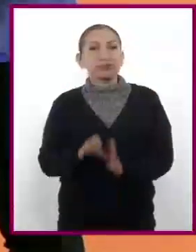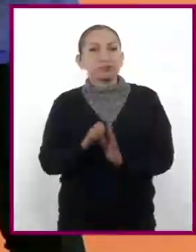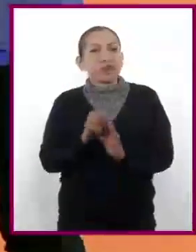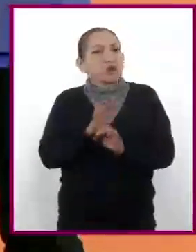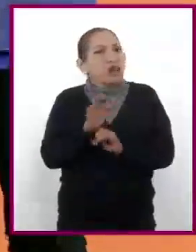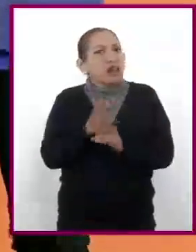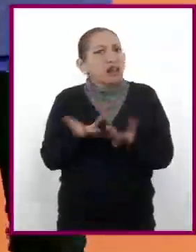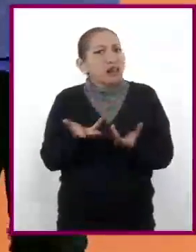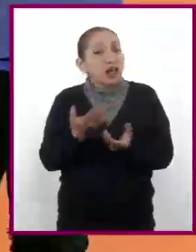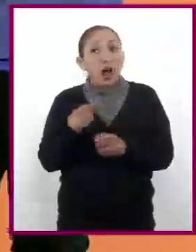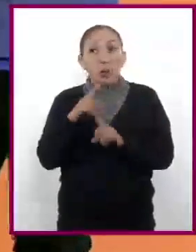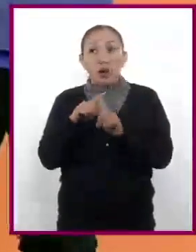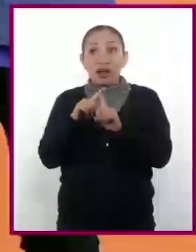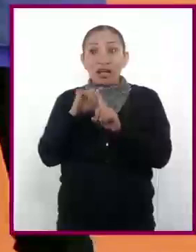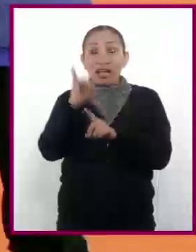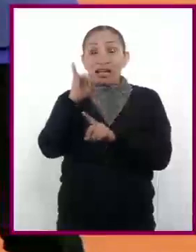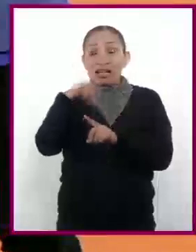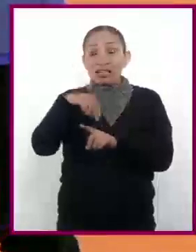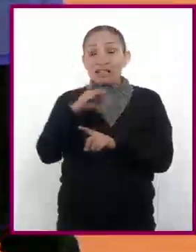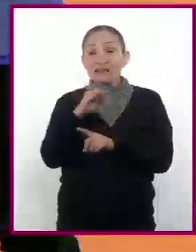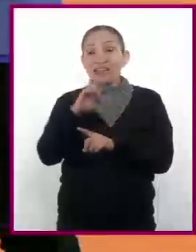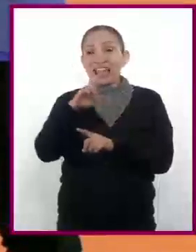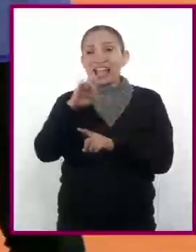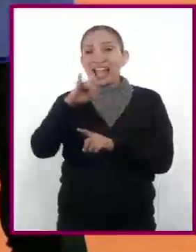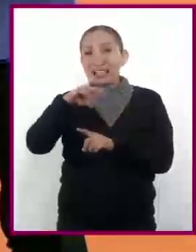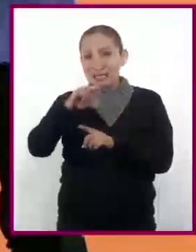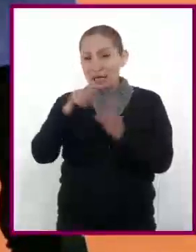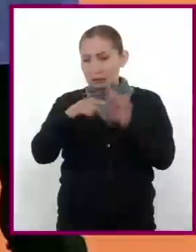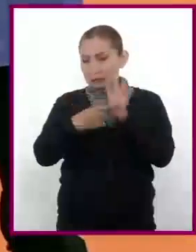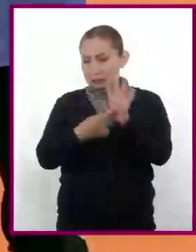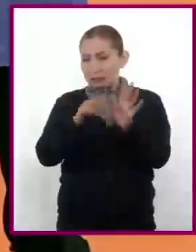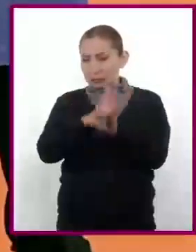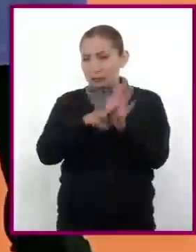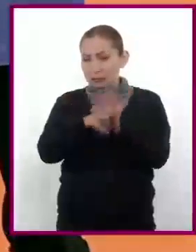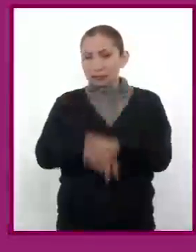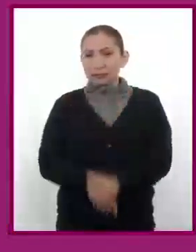cuáles? Como la inferencia. Este video lo explica.